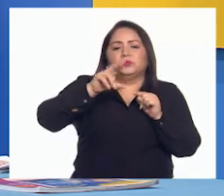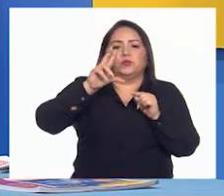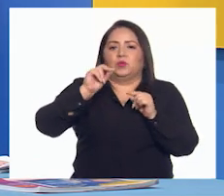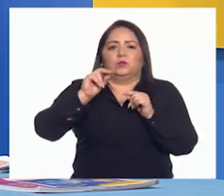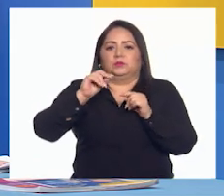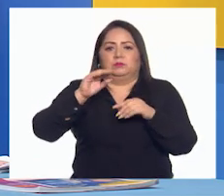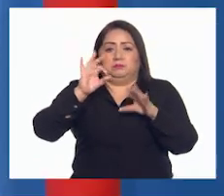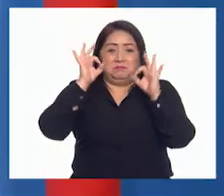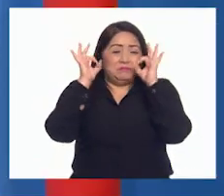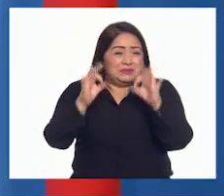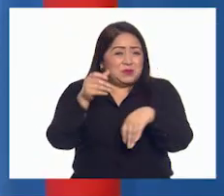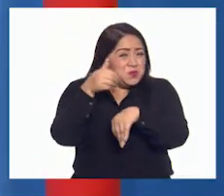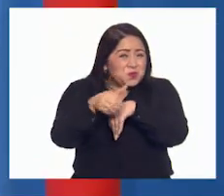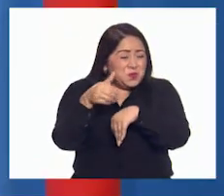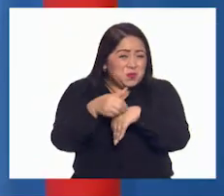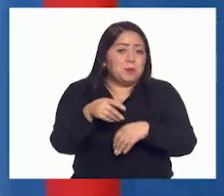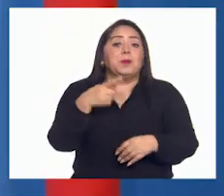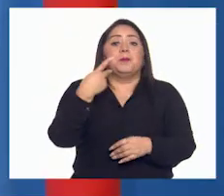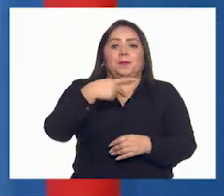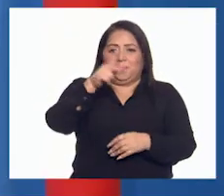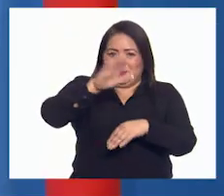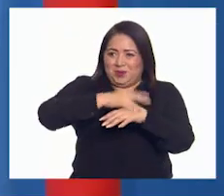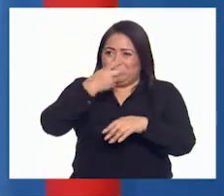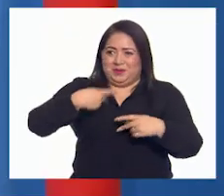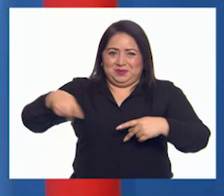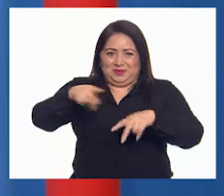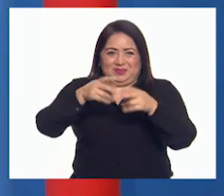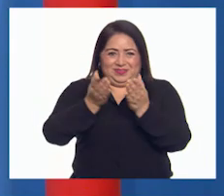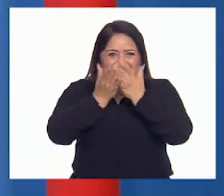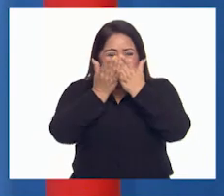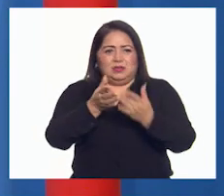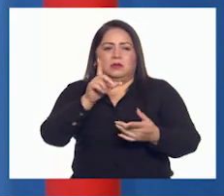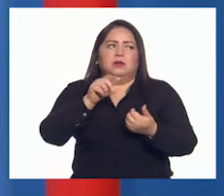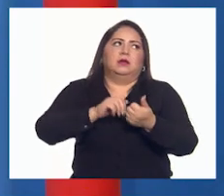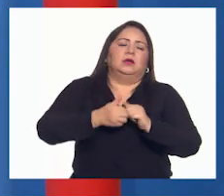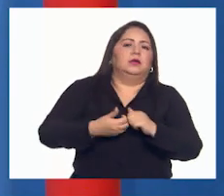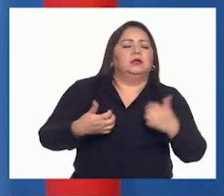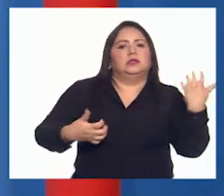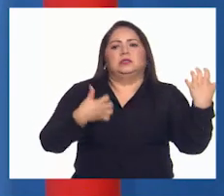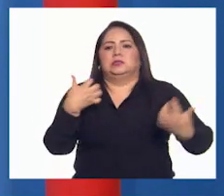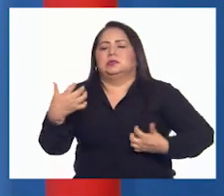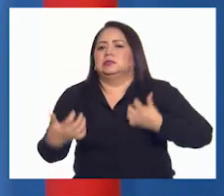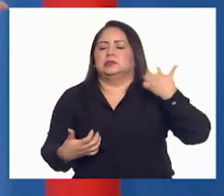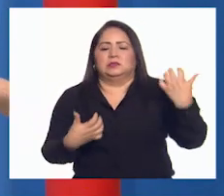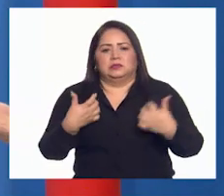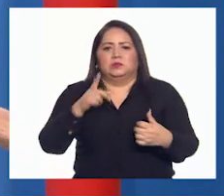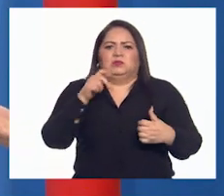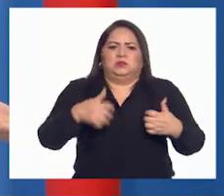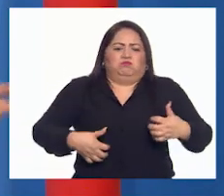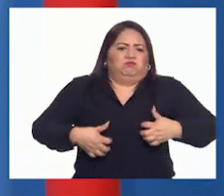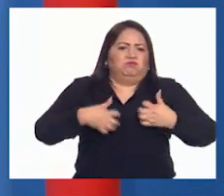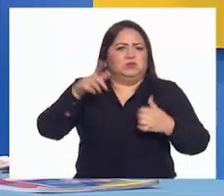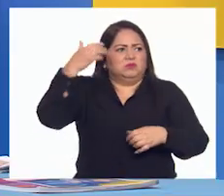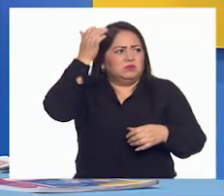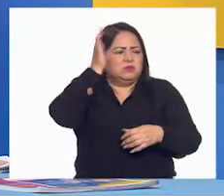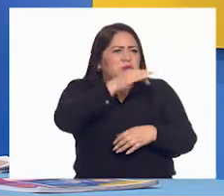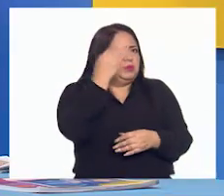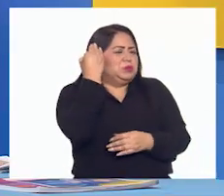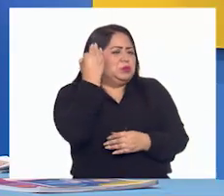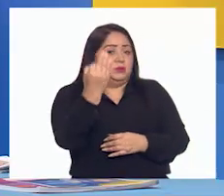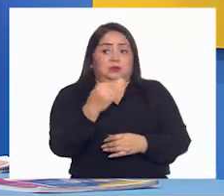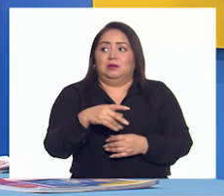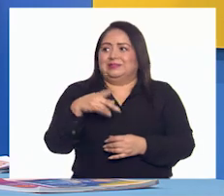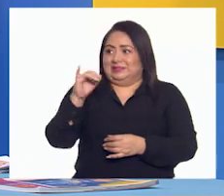era tan exacto. Y justo por eso los tripulantes empezaron a desesperarse y por supuesto se molestaron con Colón. No solo